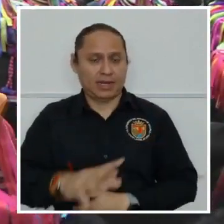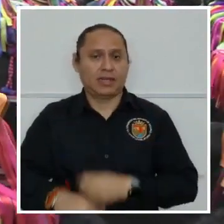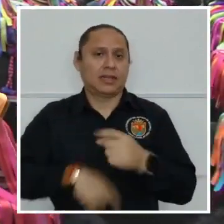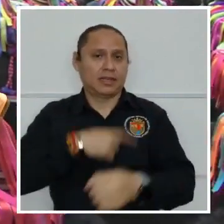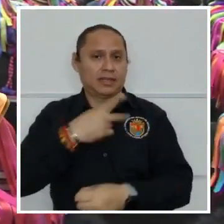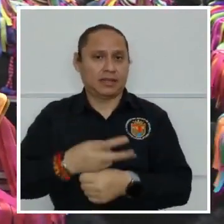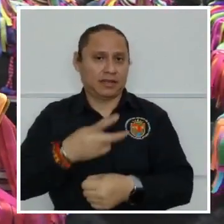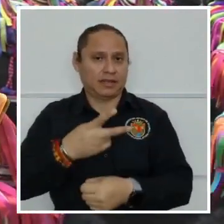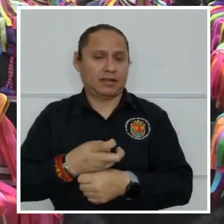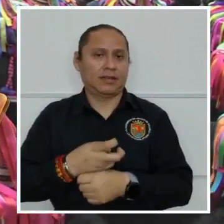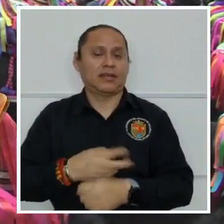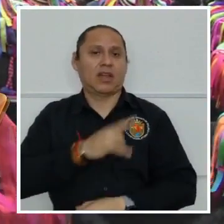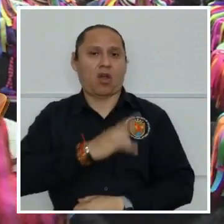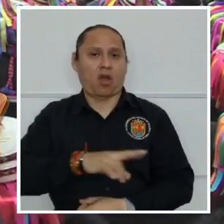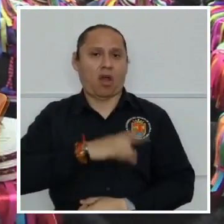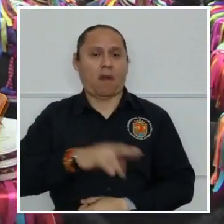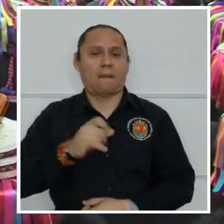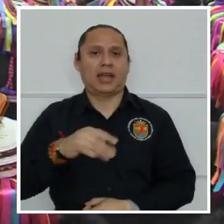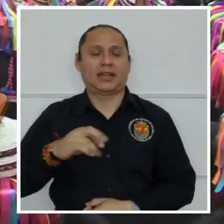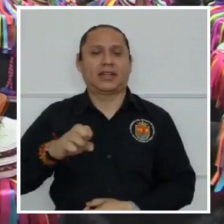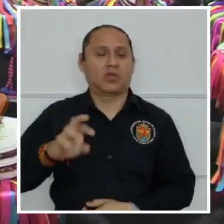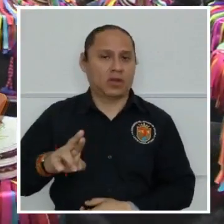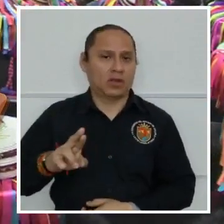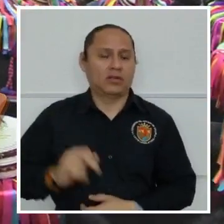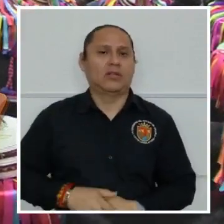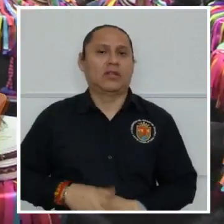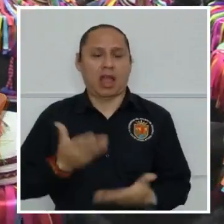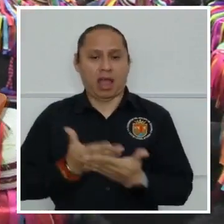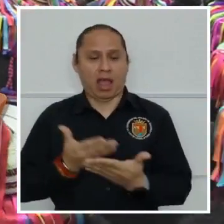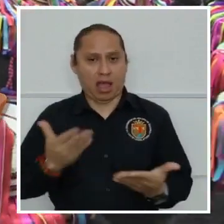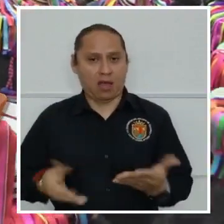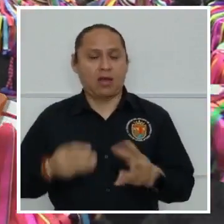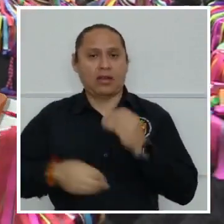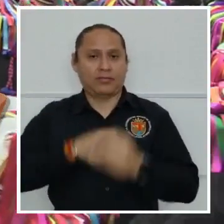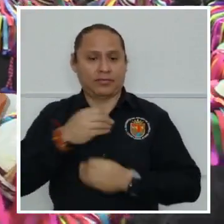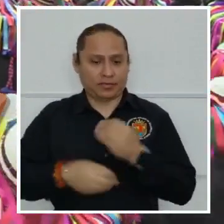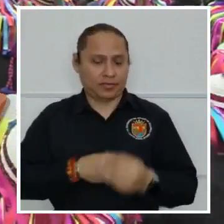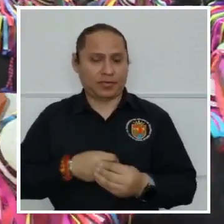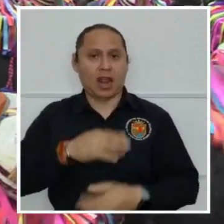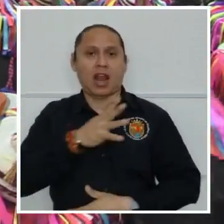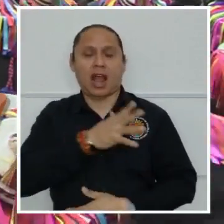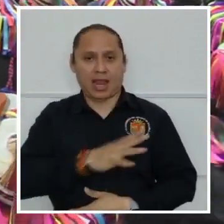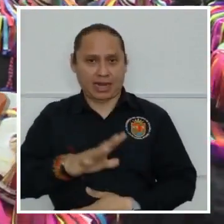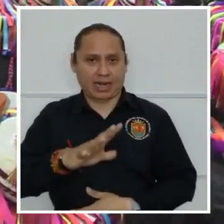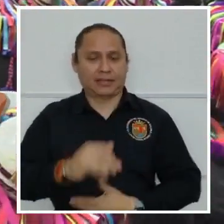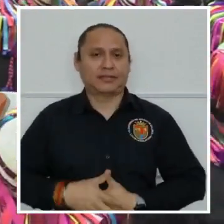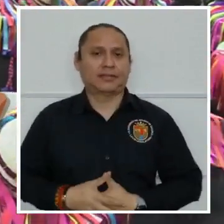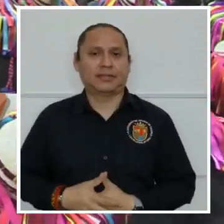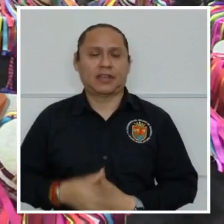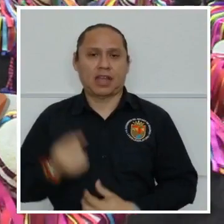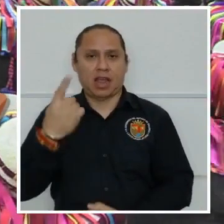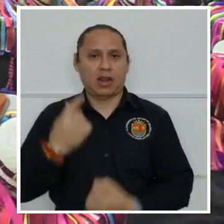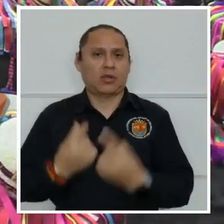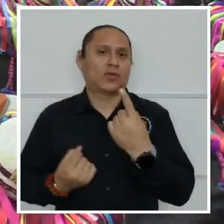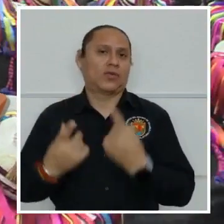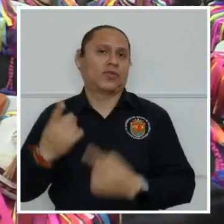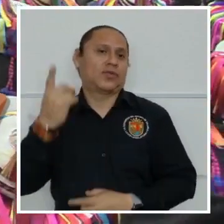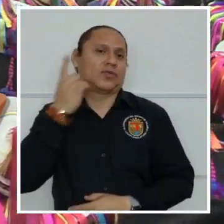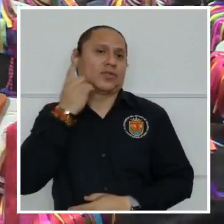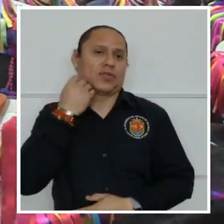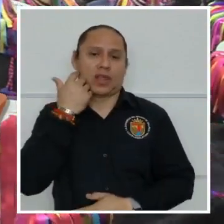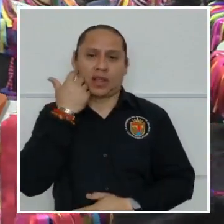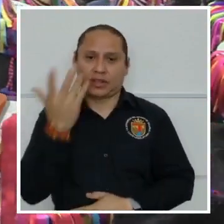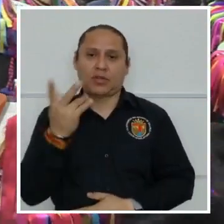y posteriormente en lo particular. Está a discusión el dictamen presentado en lo general. Si alguna o alguno de